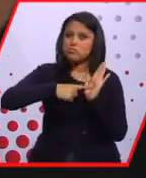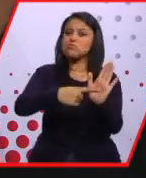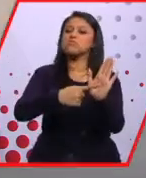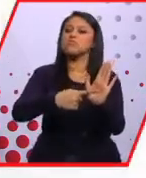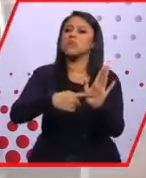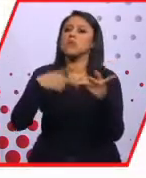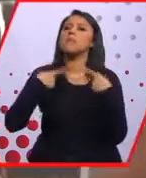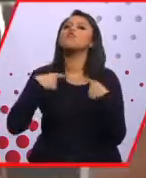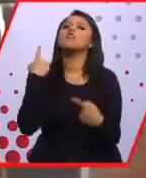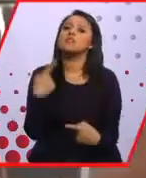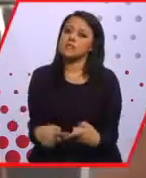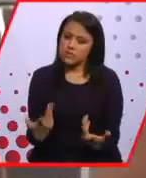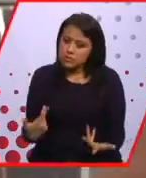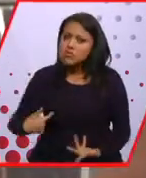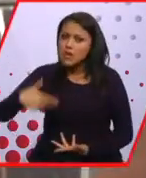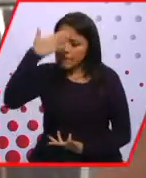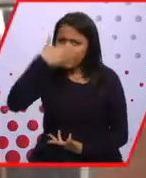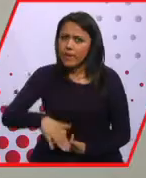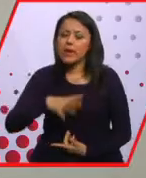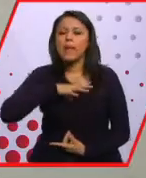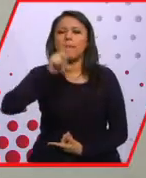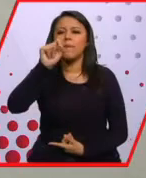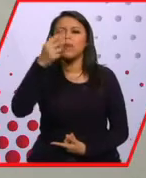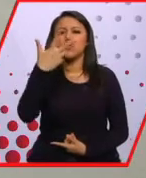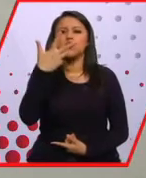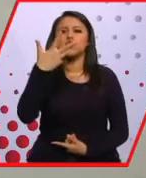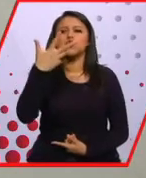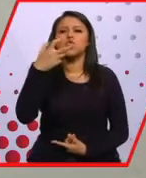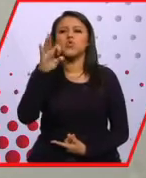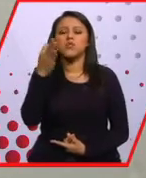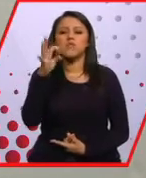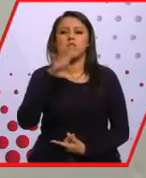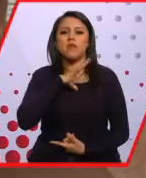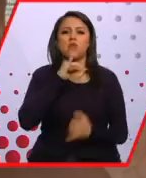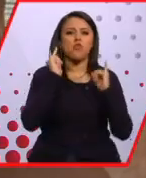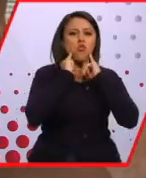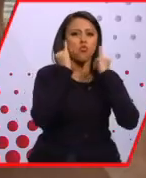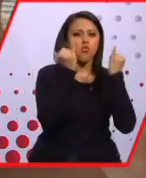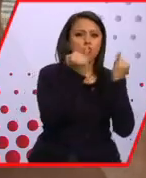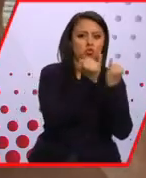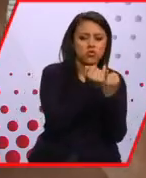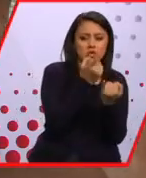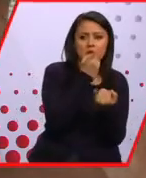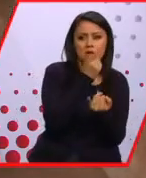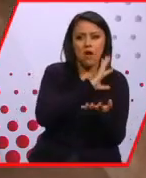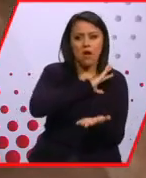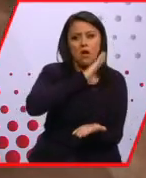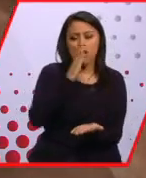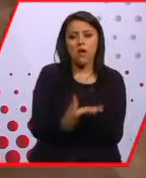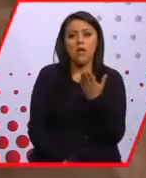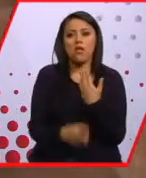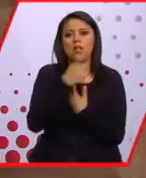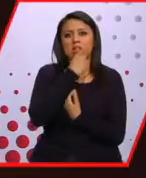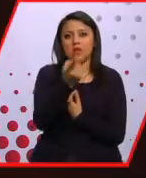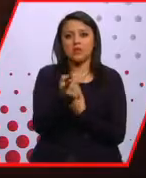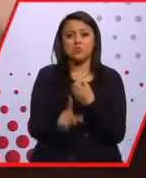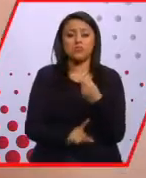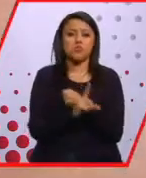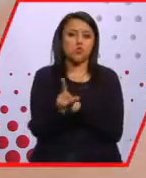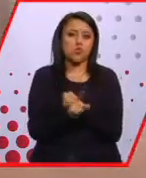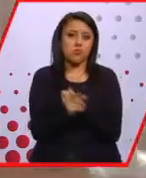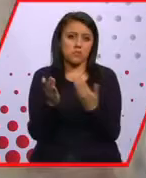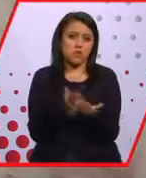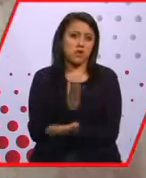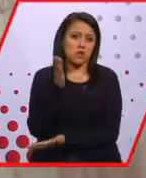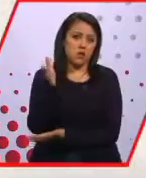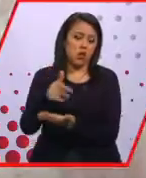las personas que son. El 28 de febrero, después de salir de una junta, lo reciben con la noticia que un importante pedido no llegó a